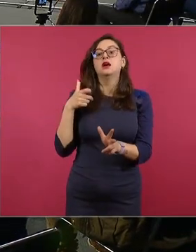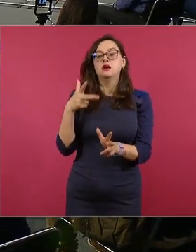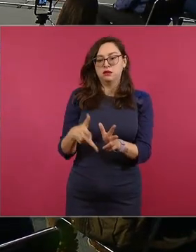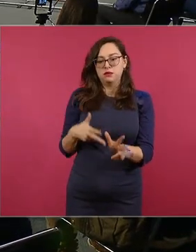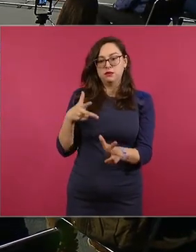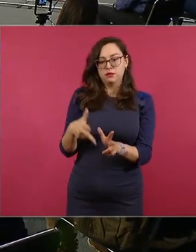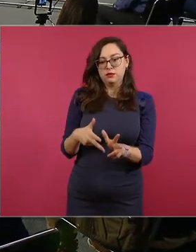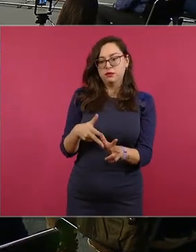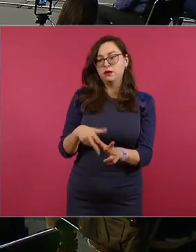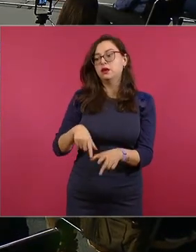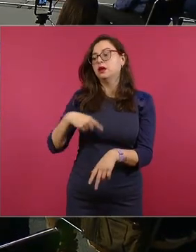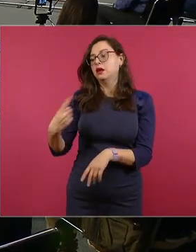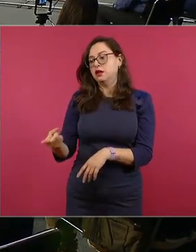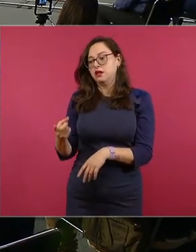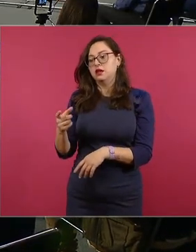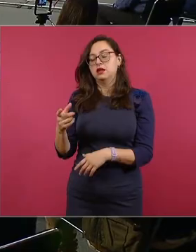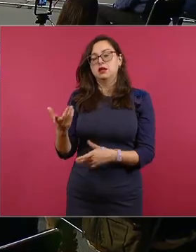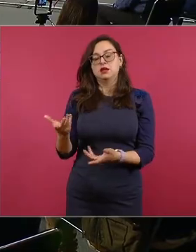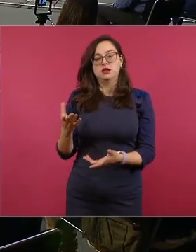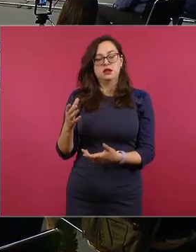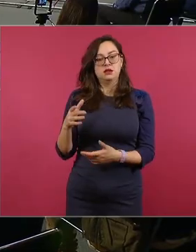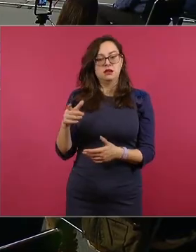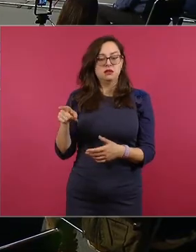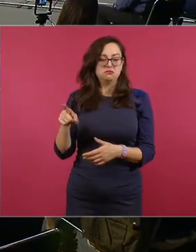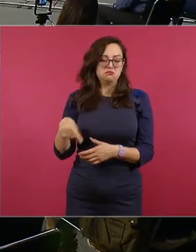del club hípico,